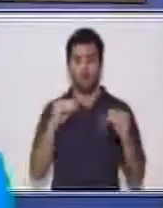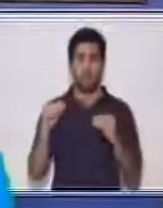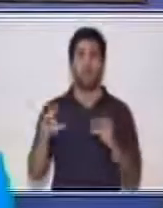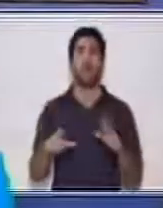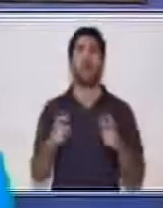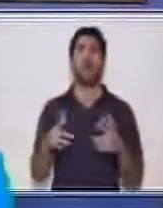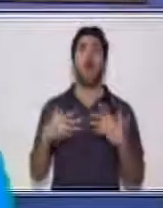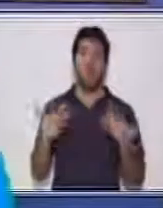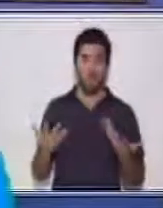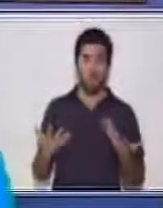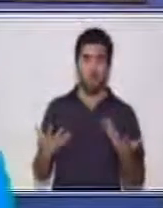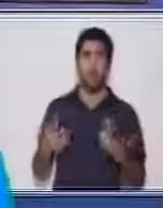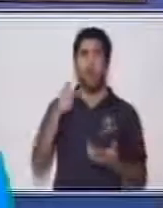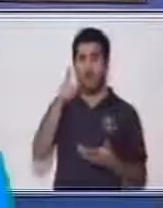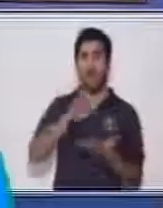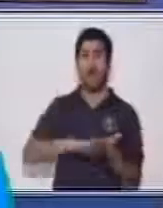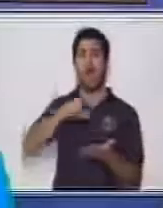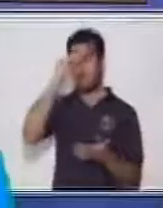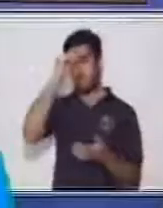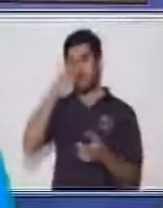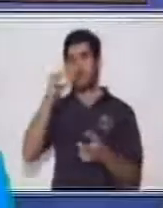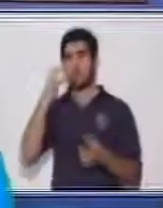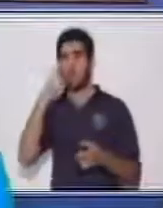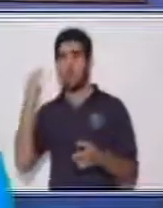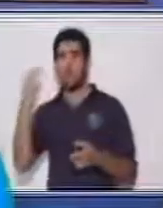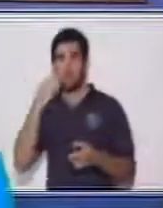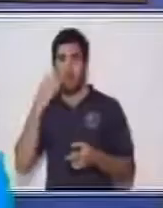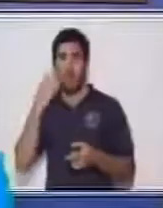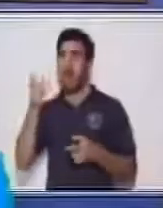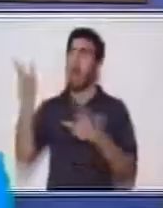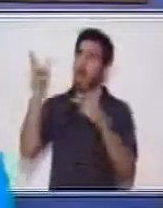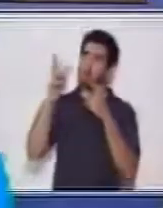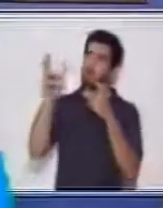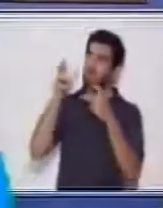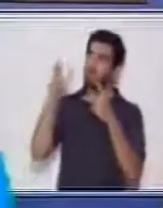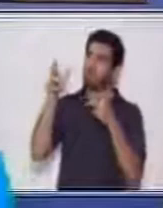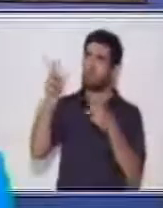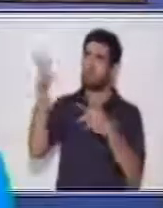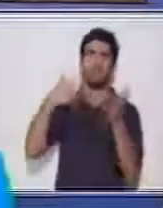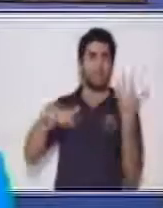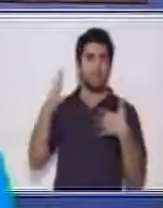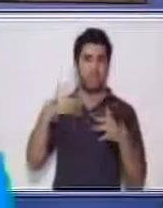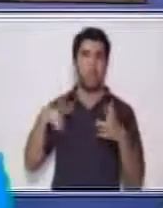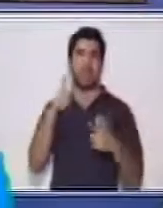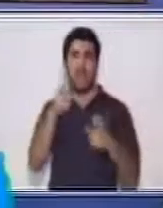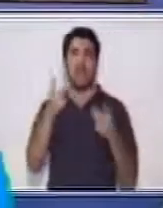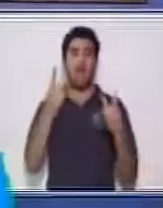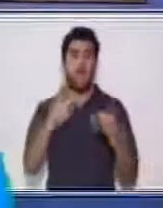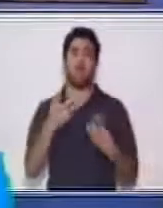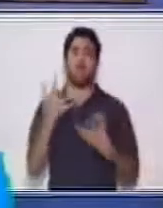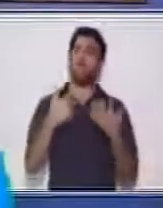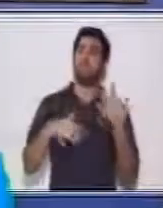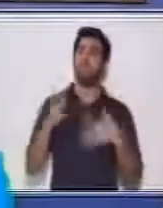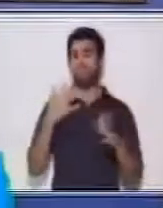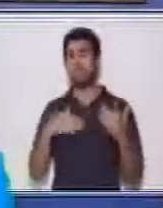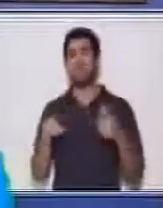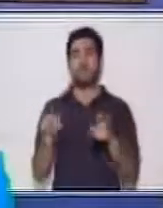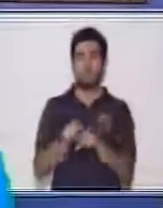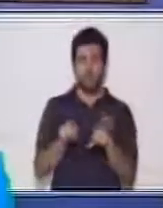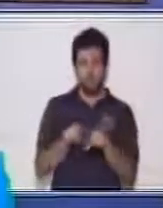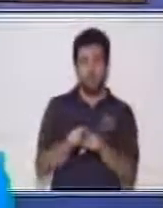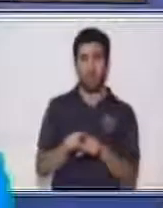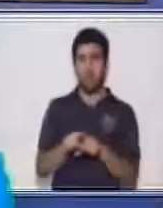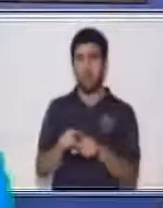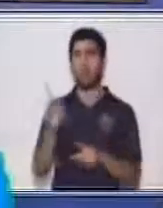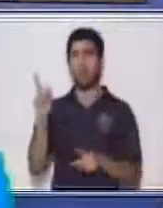aprendieras escuchando a tus padres, escuchando a alguna persona y tú ibas repitiendo las palabras. Todos los papás se emocionan y las mamás